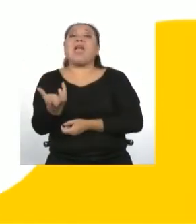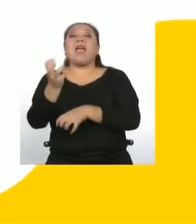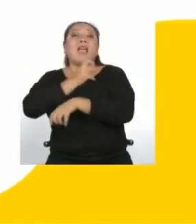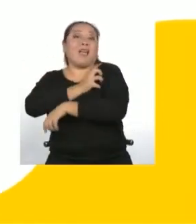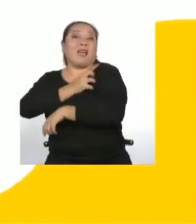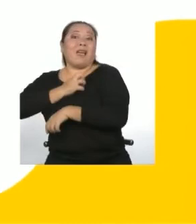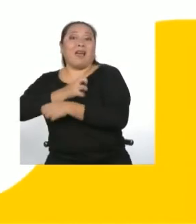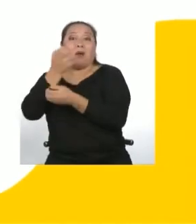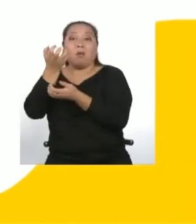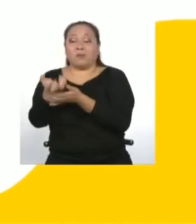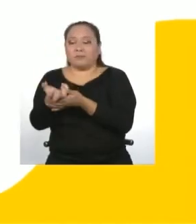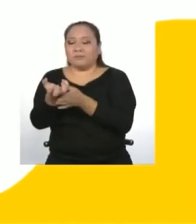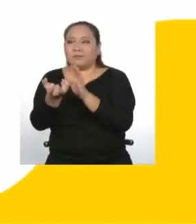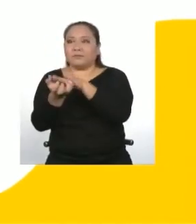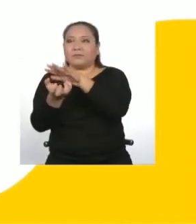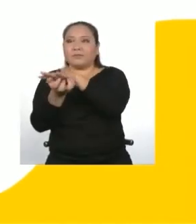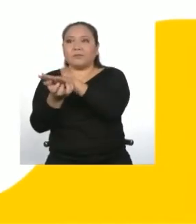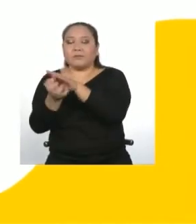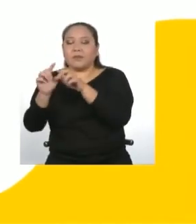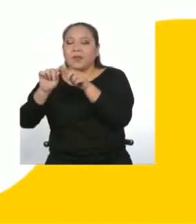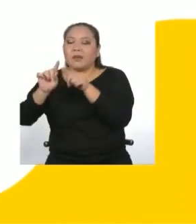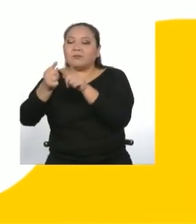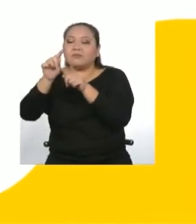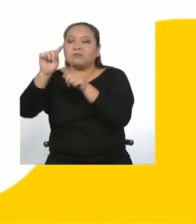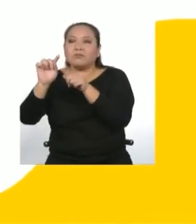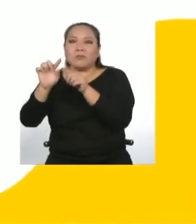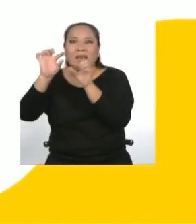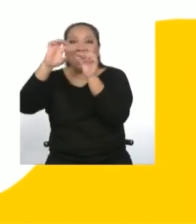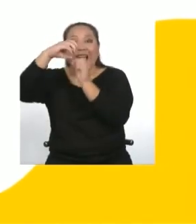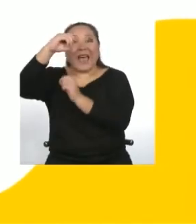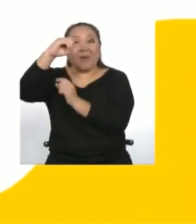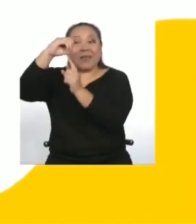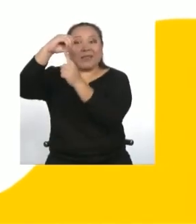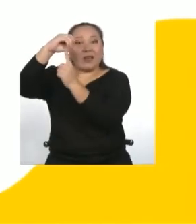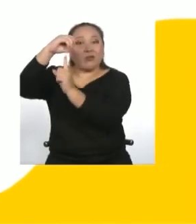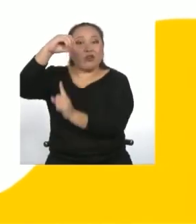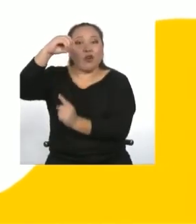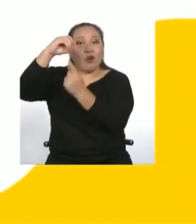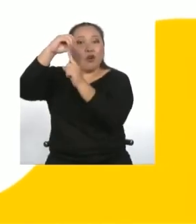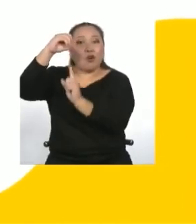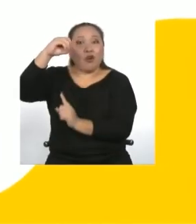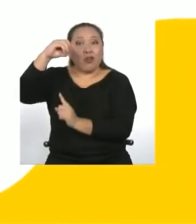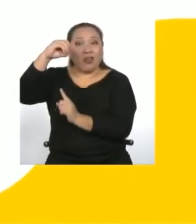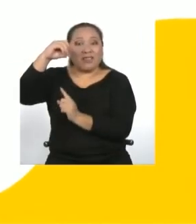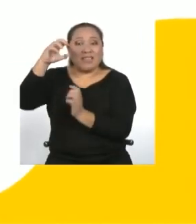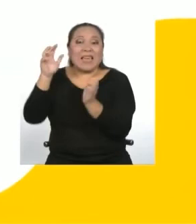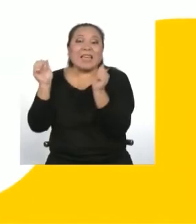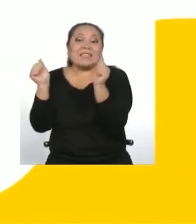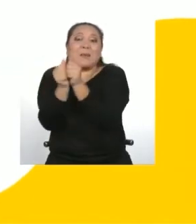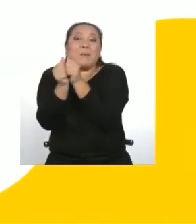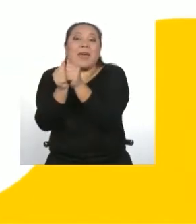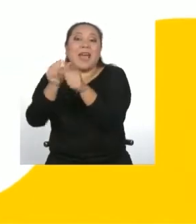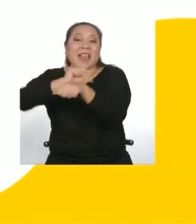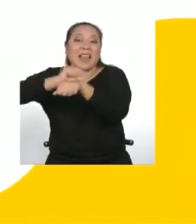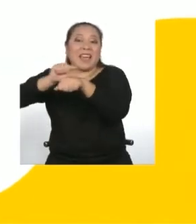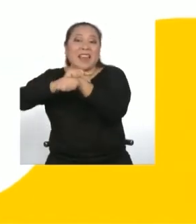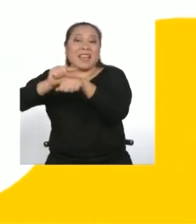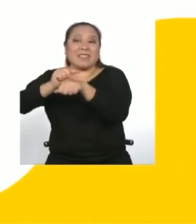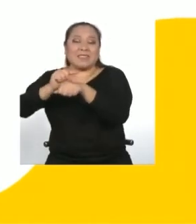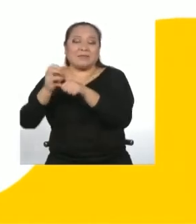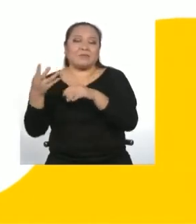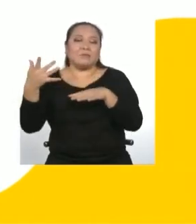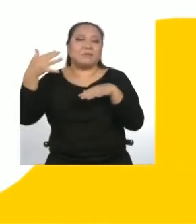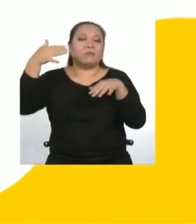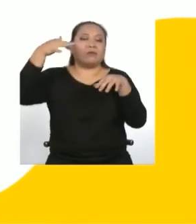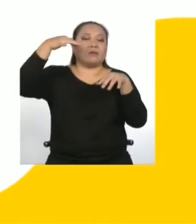con una cabeza que se adhiere al agua y una cola que se adhiere a la grasa, tal como se muestra en esta figura. El jabón destruye el virus